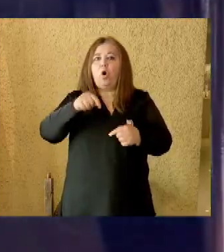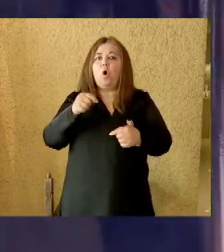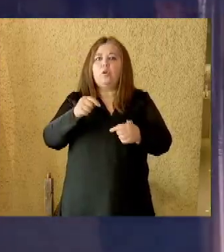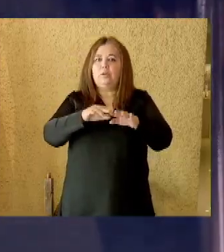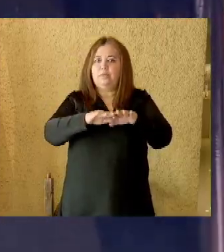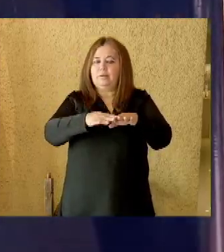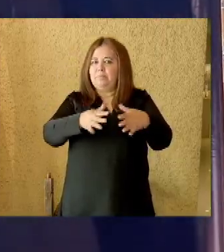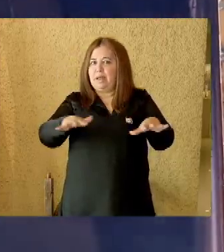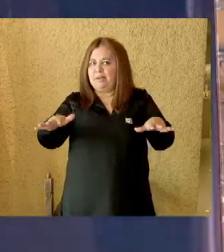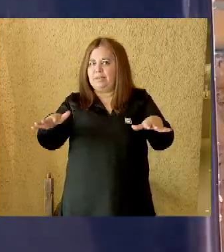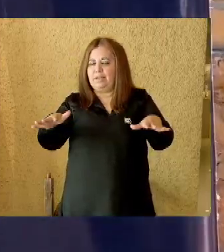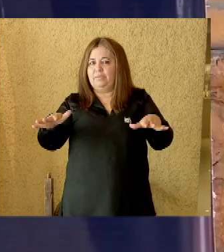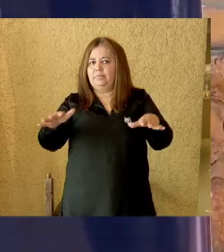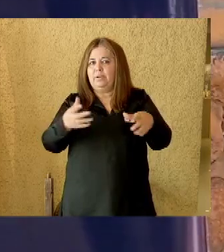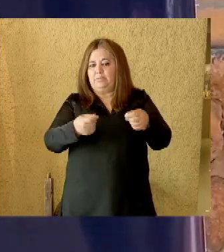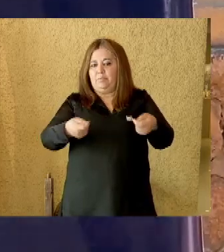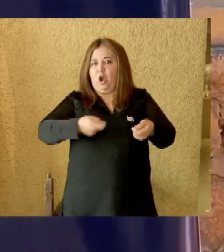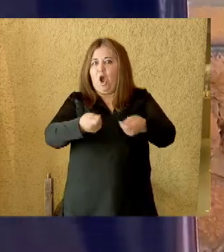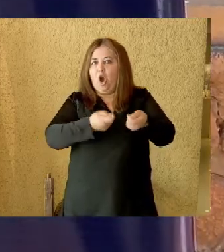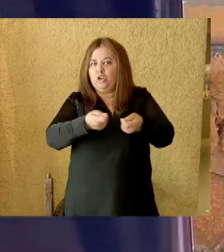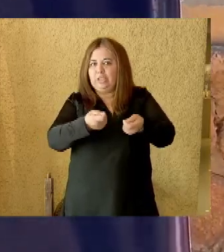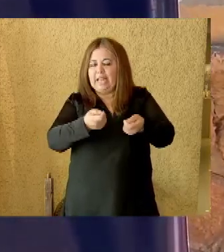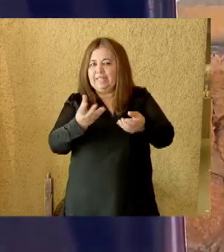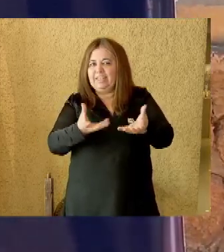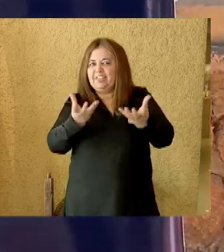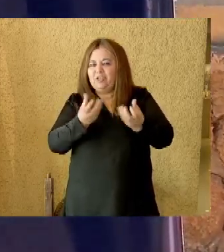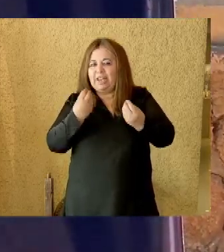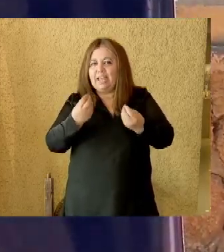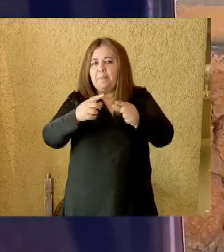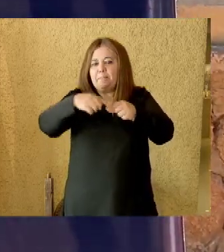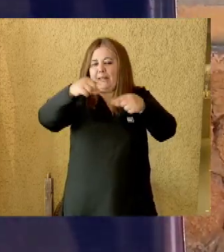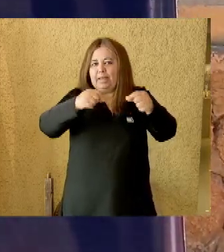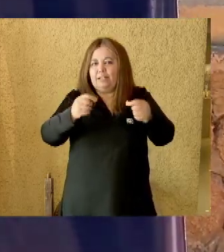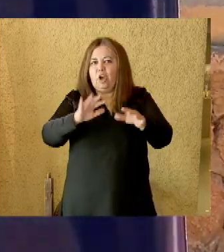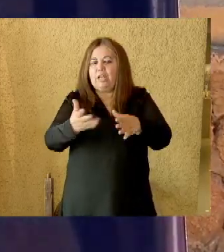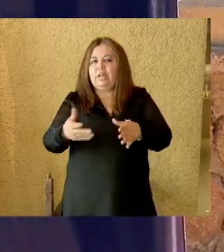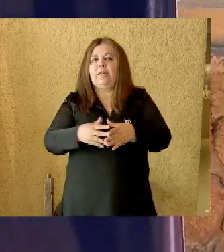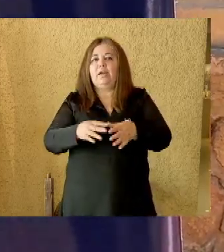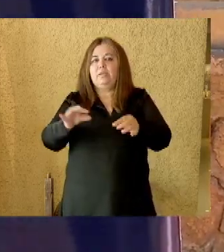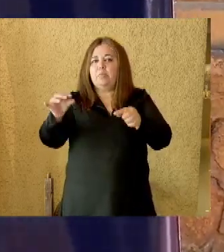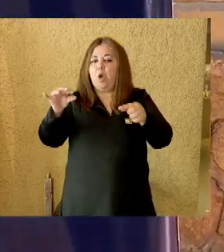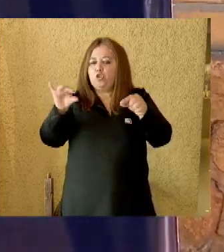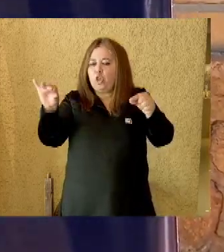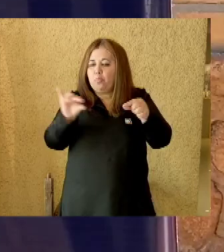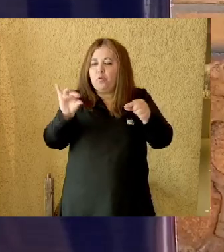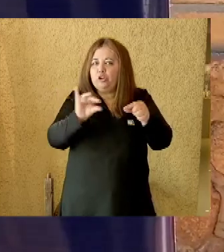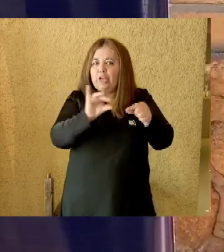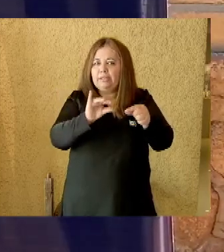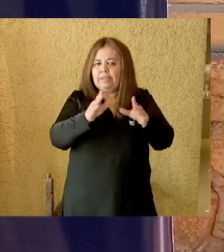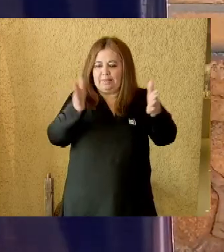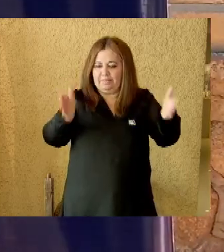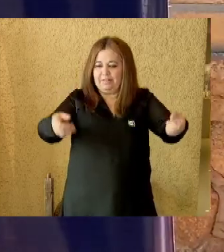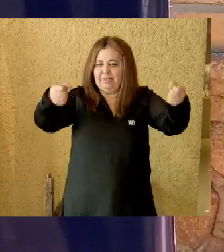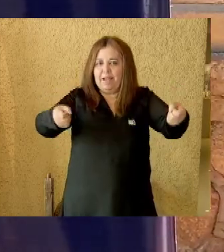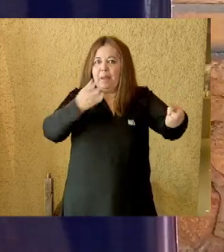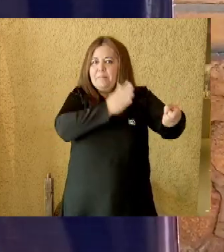parrilla unos pastelitos fritos, asado y unas brochettes hechas a la plancheta, para que es algo que conmemore